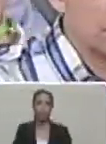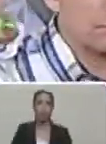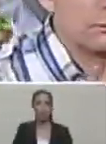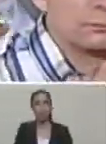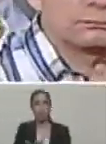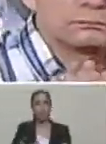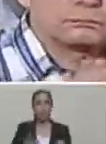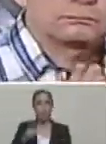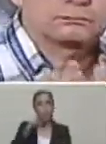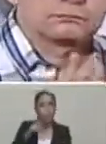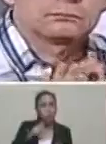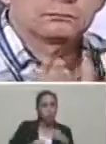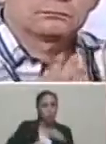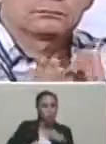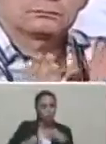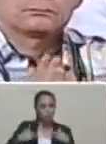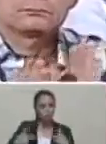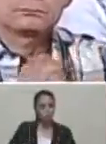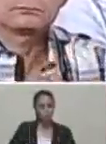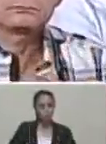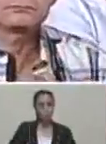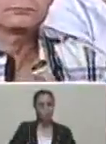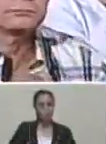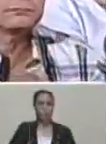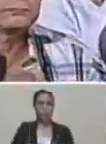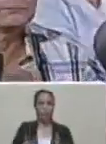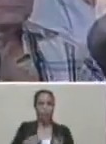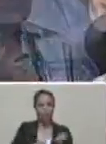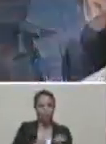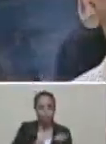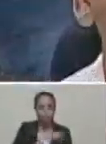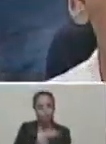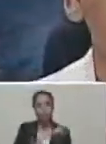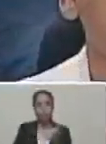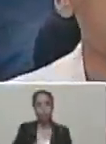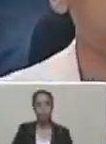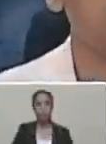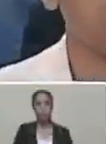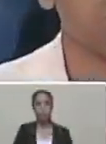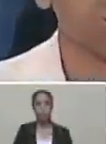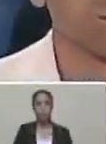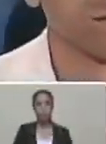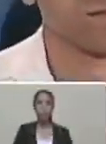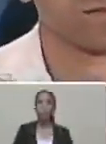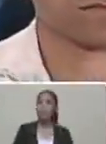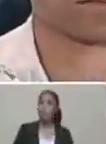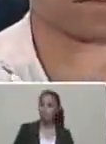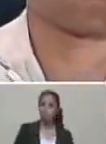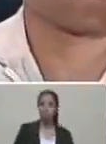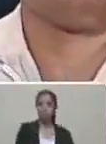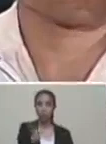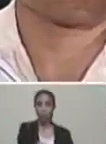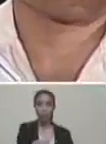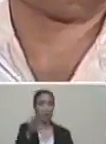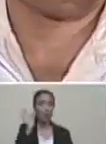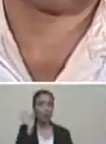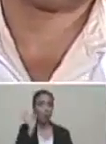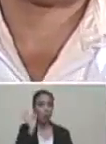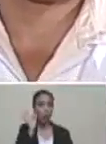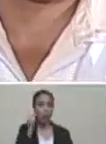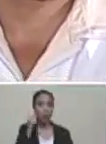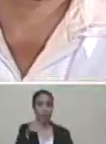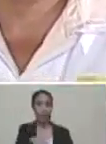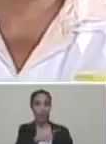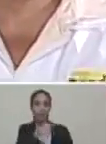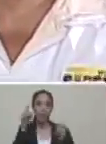atención social, atención médica, y entrenar a todas las mujeres de Venezuela en el parto